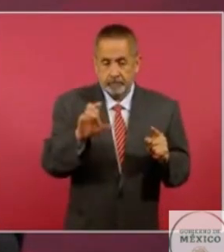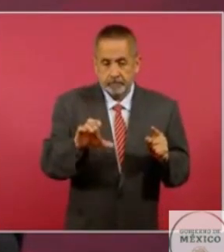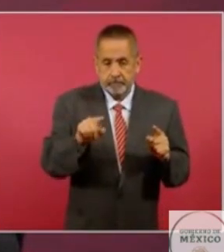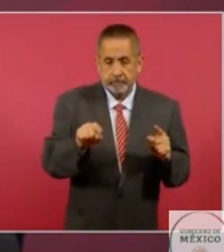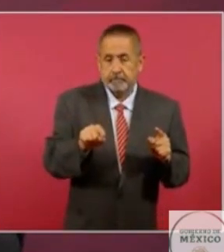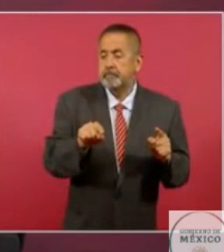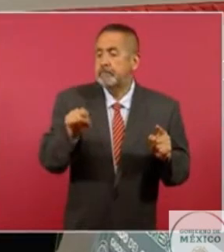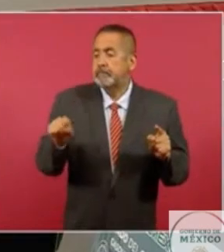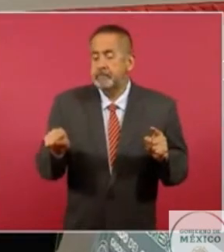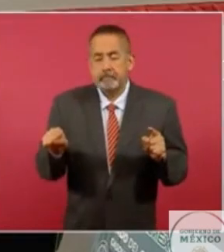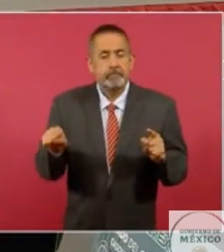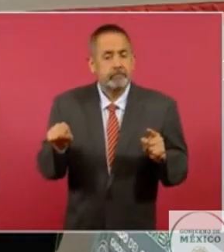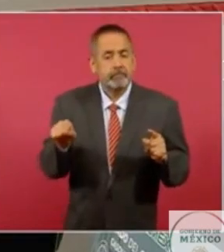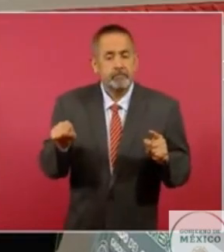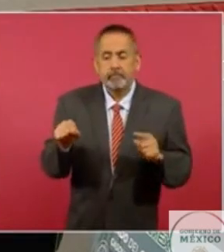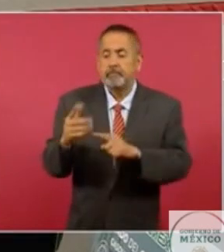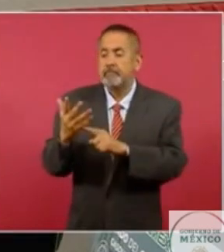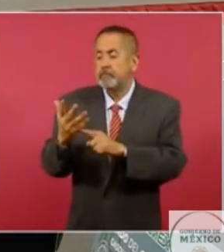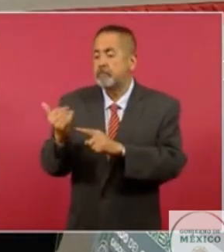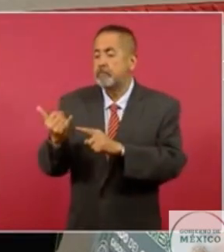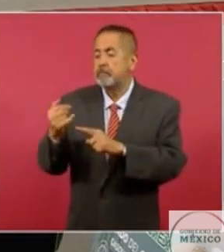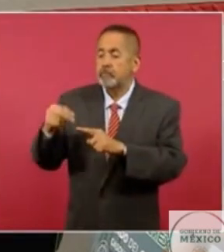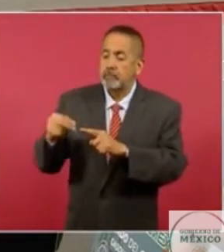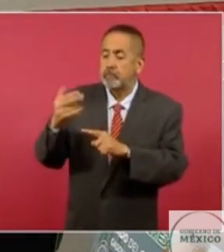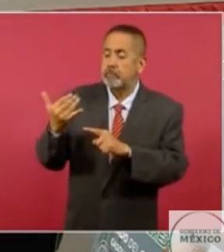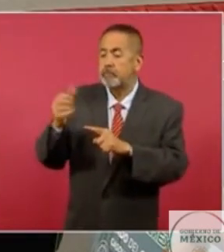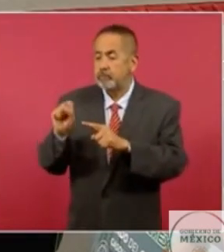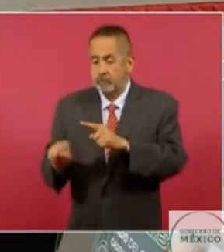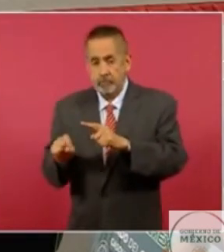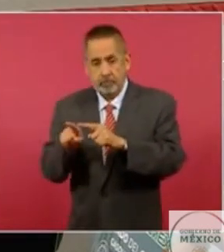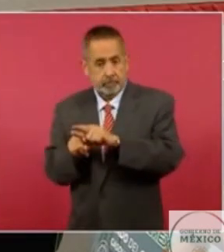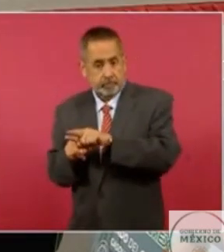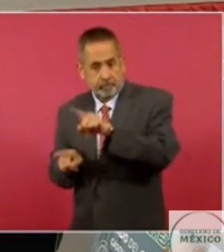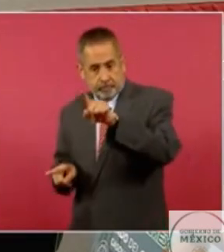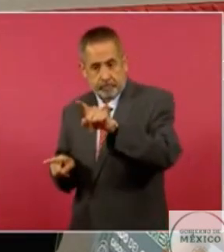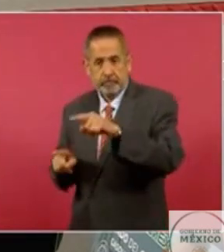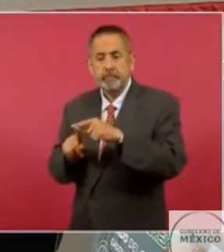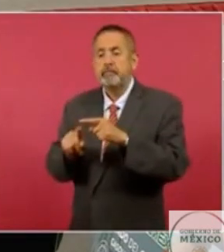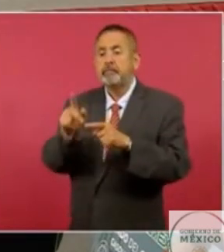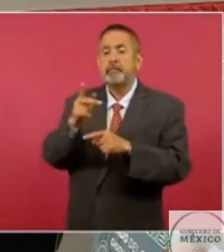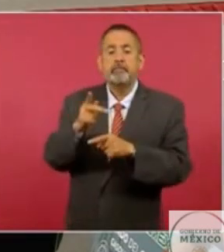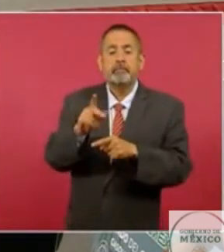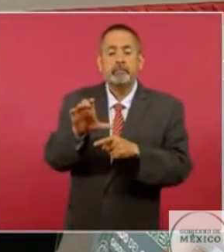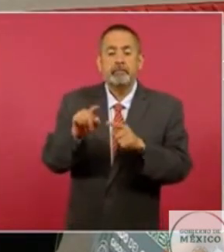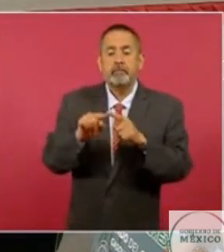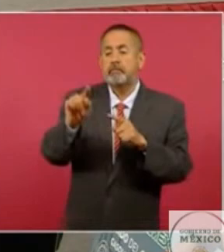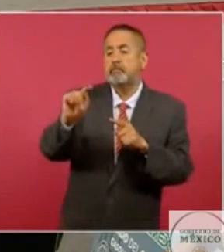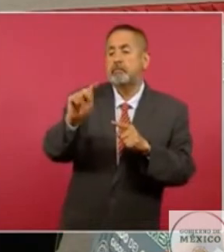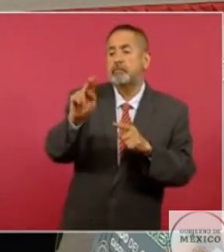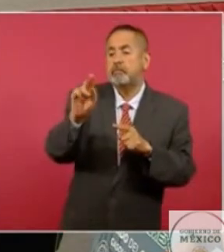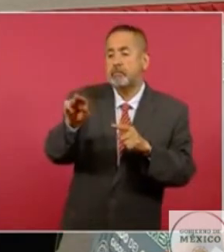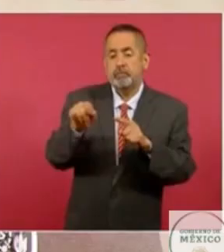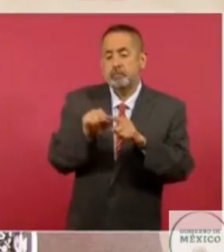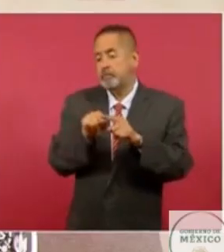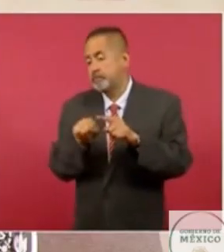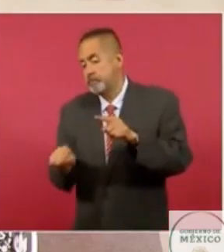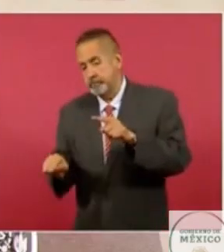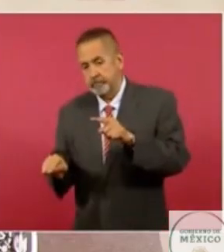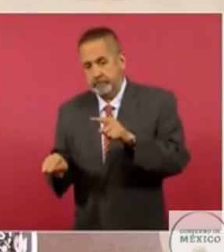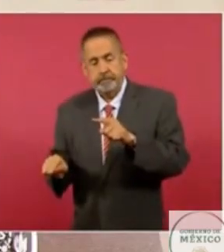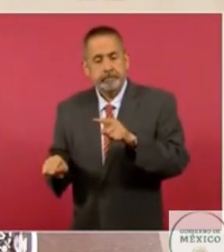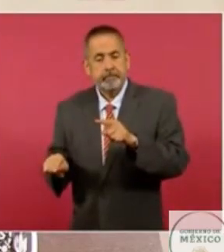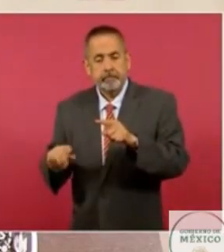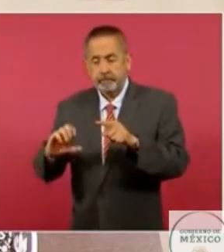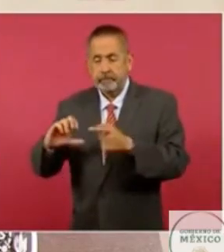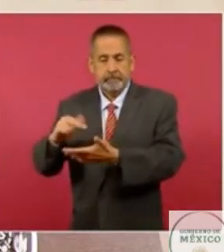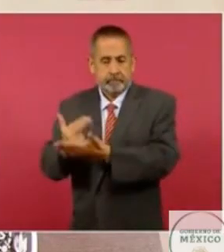Carmen, los tramos 5 norte y 5 sur entre Playa del Carmen y Tulum, y el tramo 6 entre Tulum